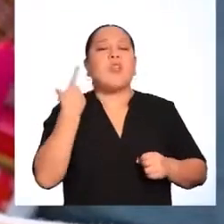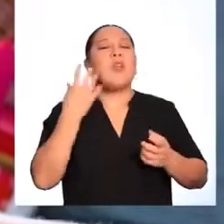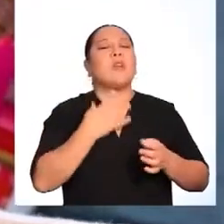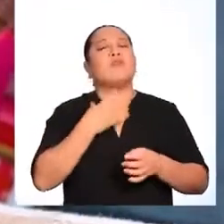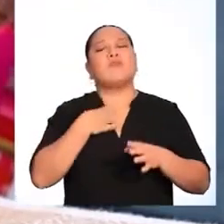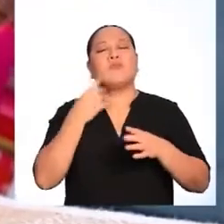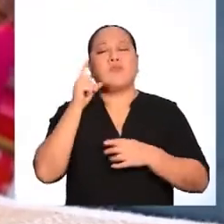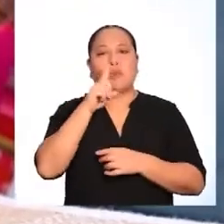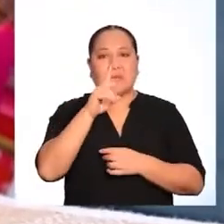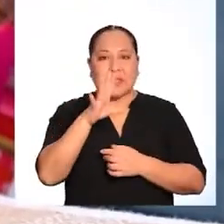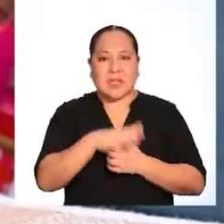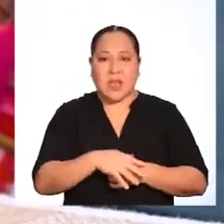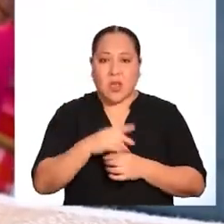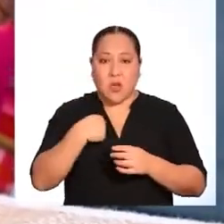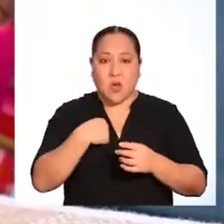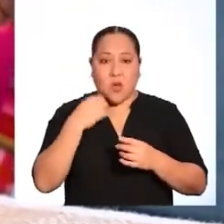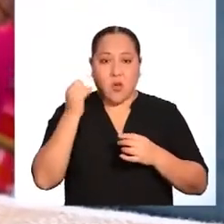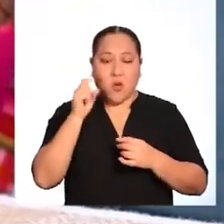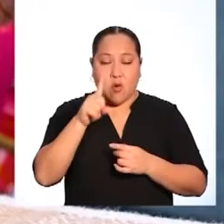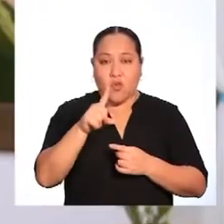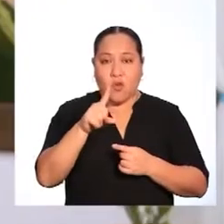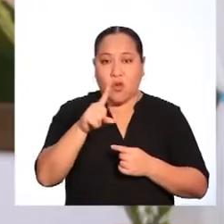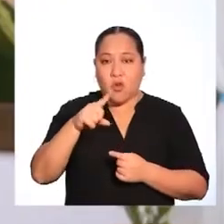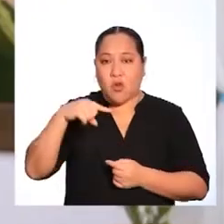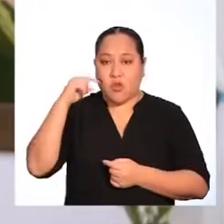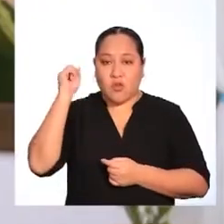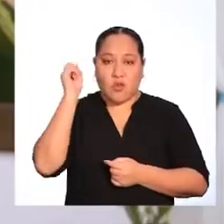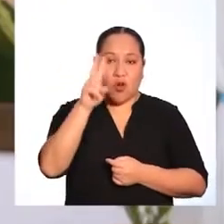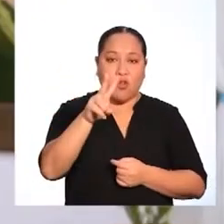hasta ahí